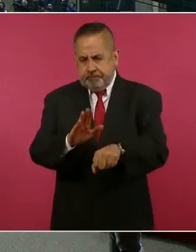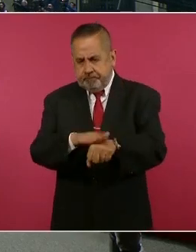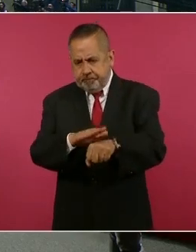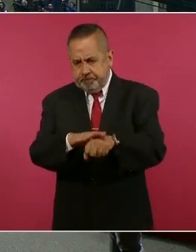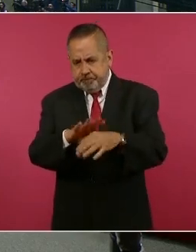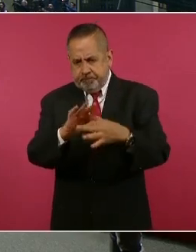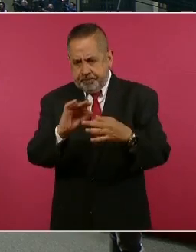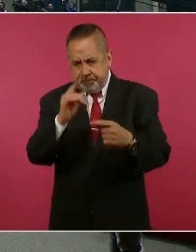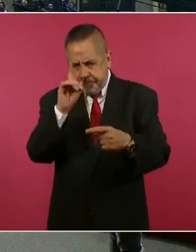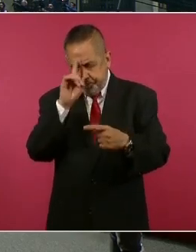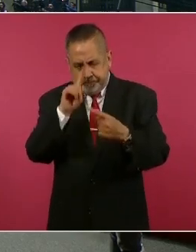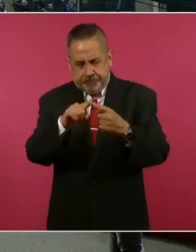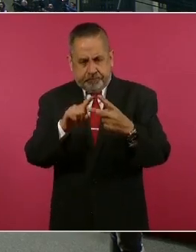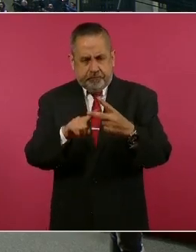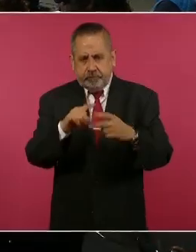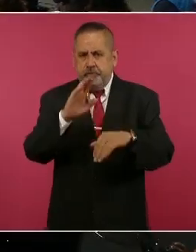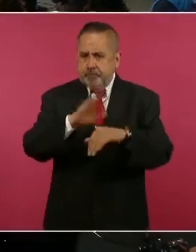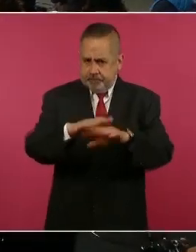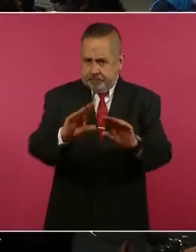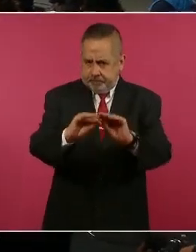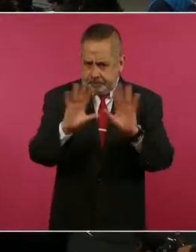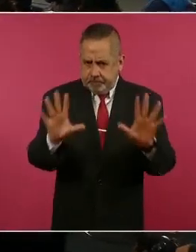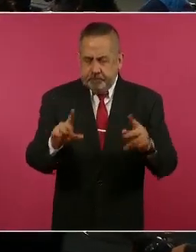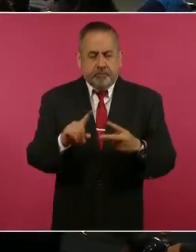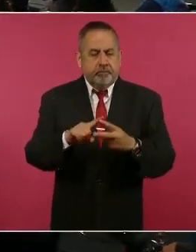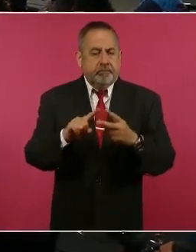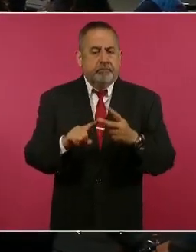observaciones, ¿no? Una, para aclarar,